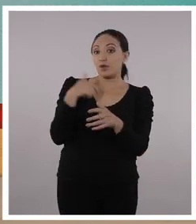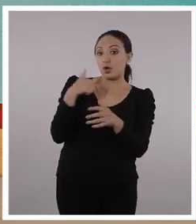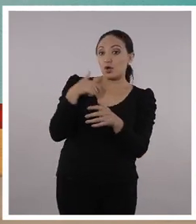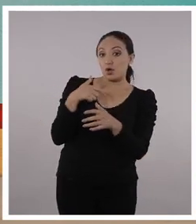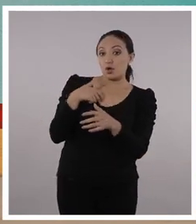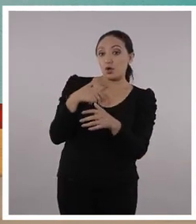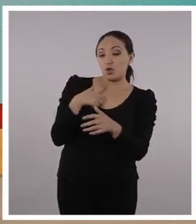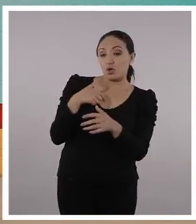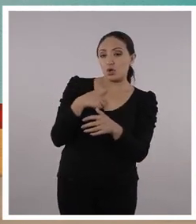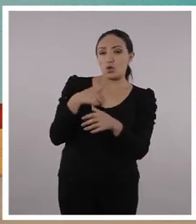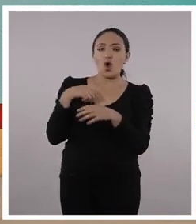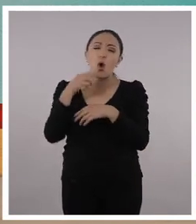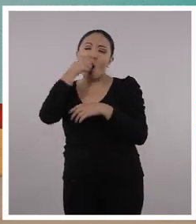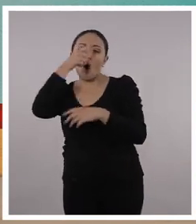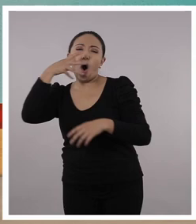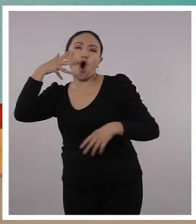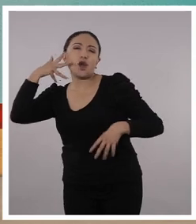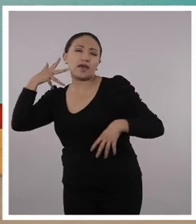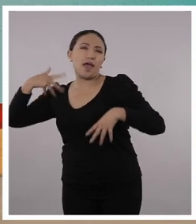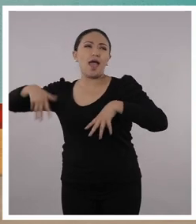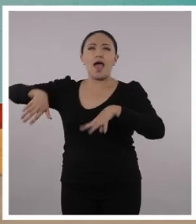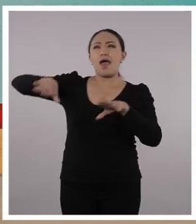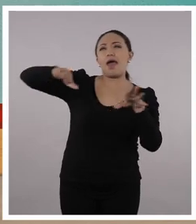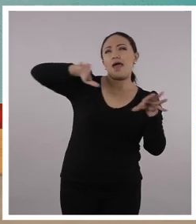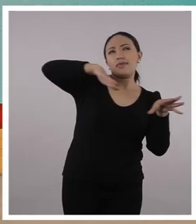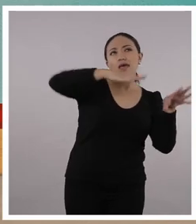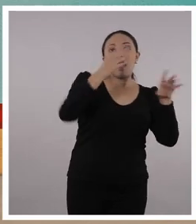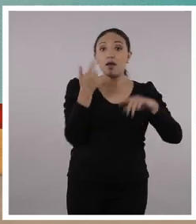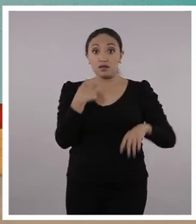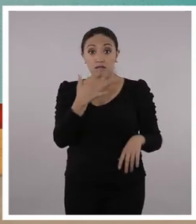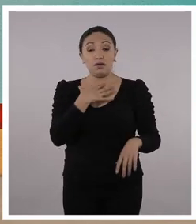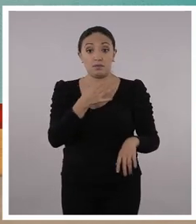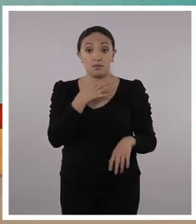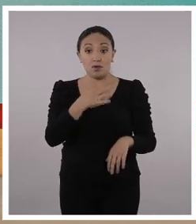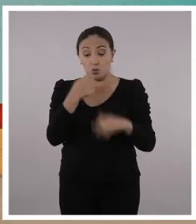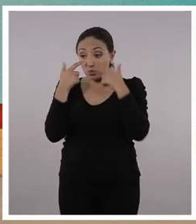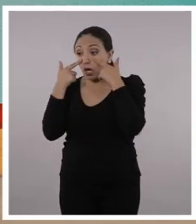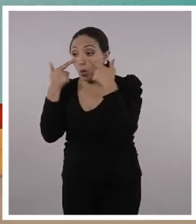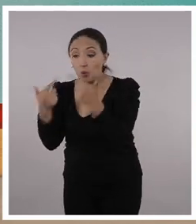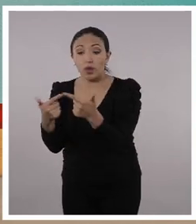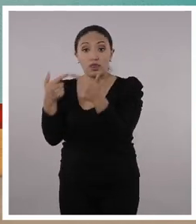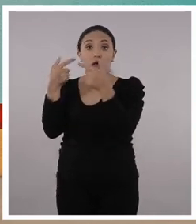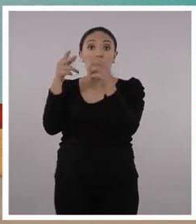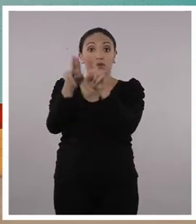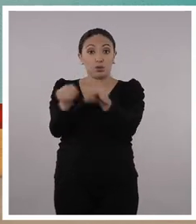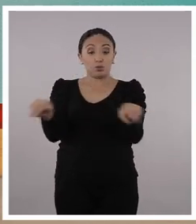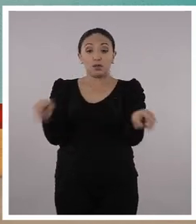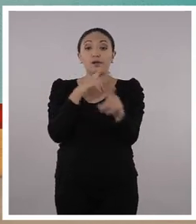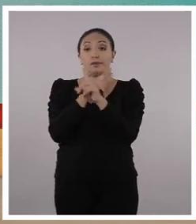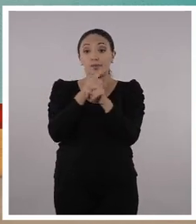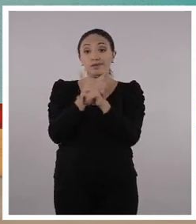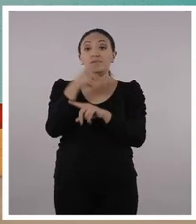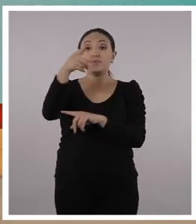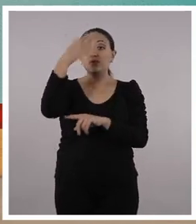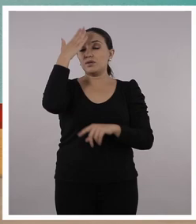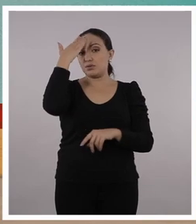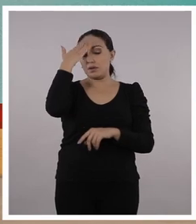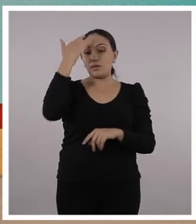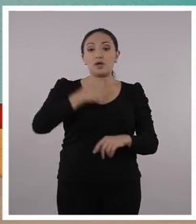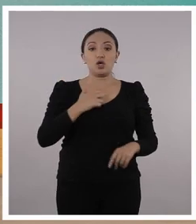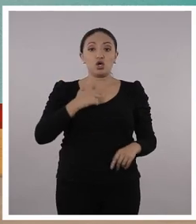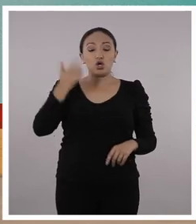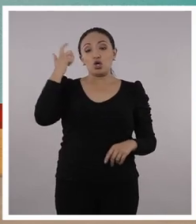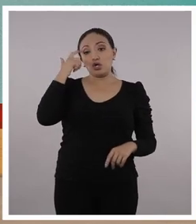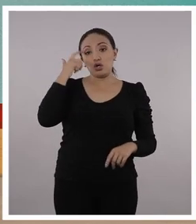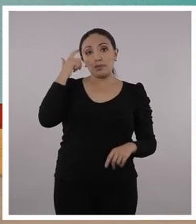¡Yo soy selva! ¡Sí, sí, señores! ¡A mí me encanta cuidar la selva y el planeta! ¿Y saben qué?